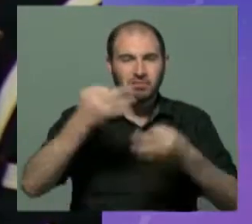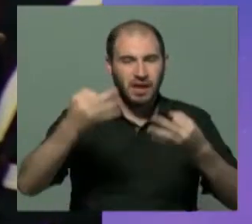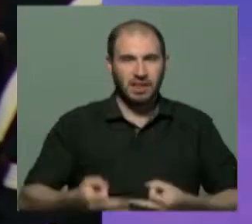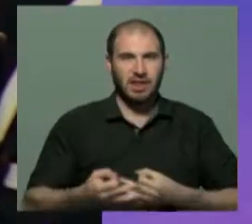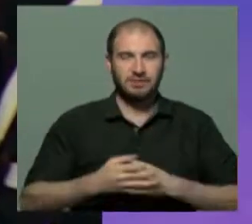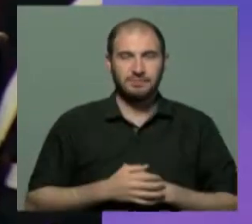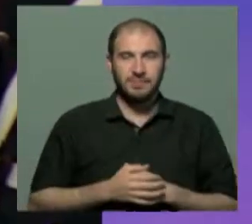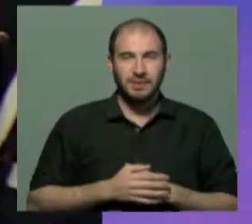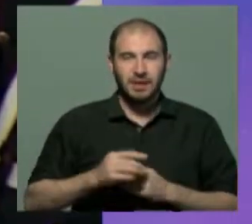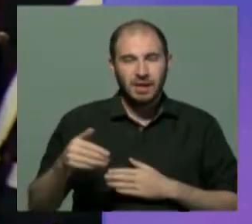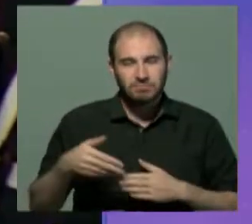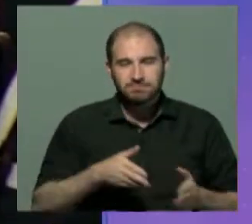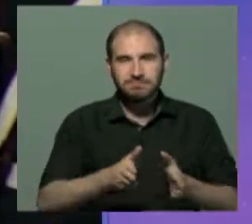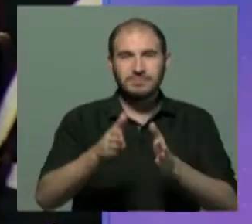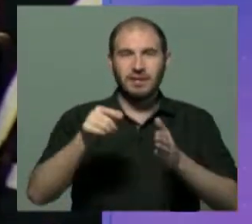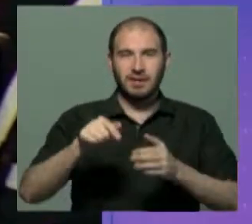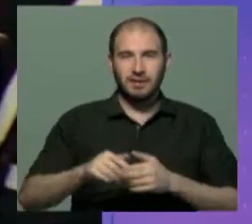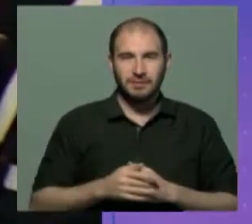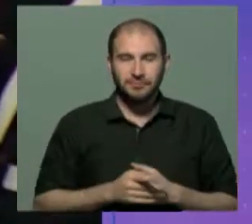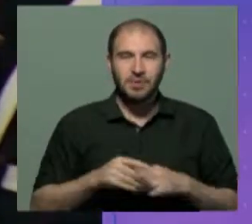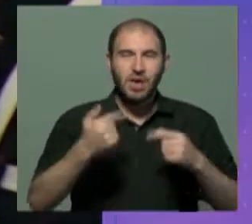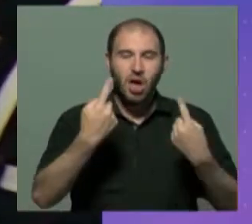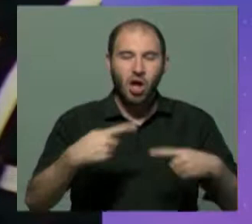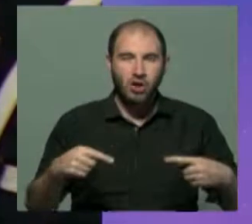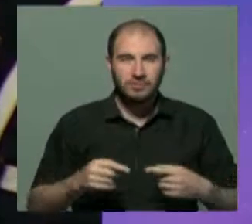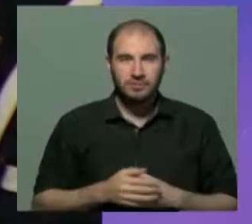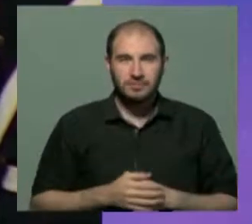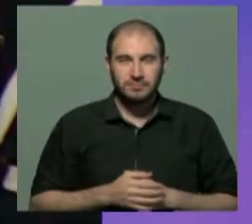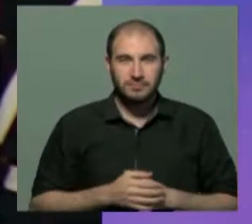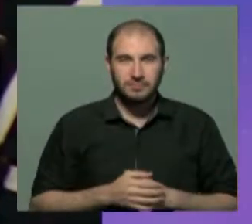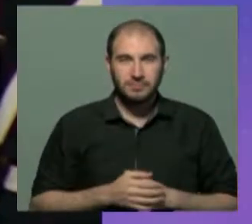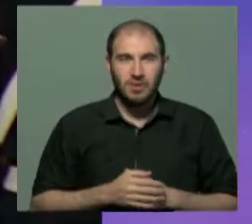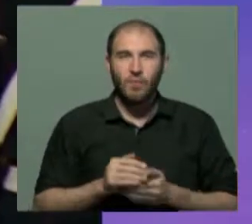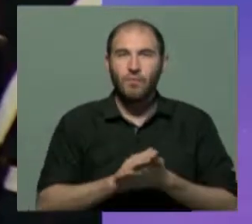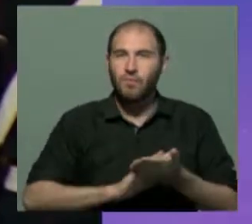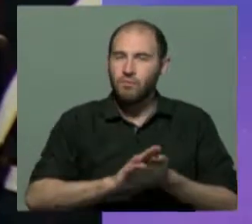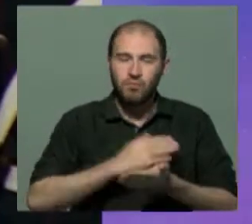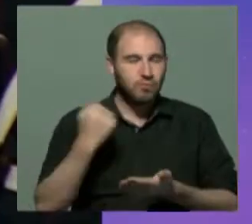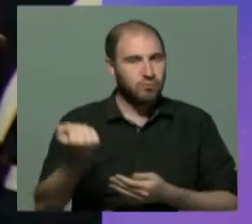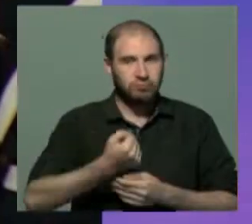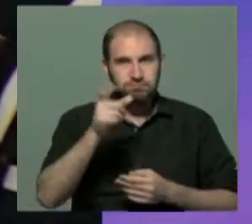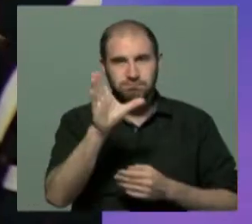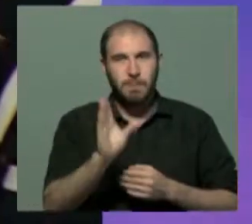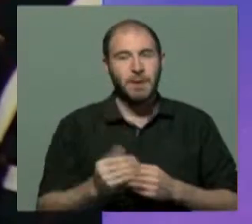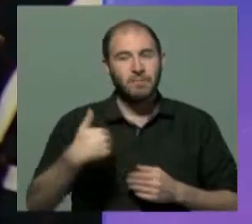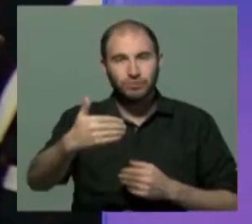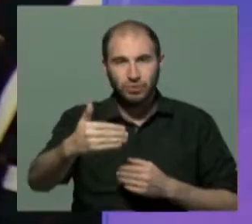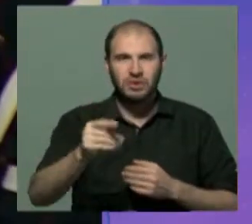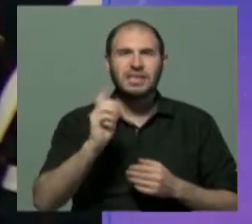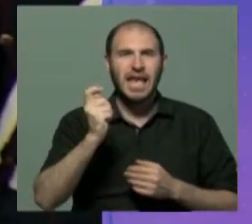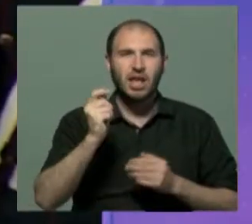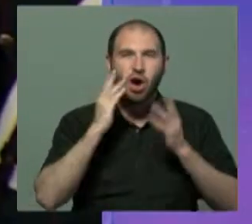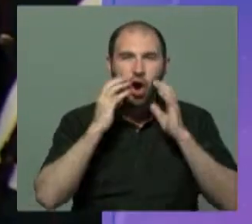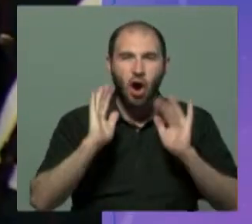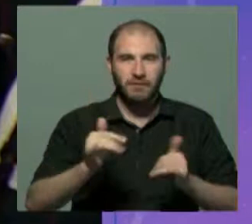calidad. Y en ese camino hay un elemento, algo fundamental en el futuro de un país, que son sus